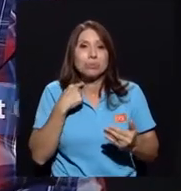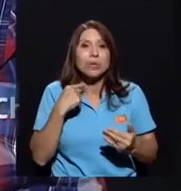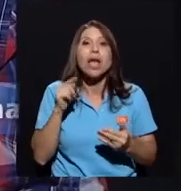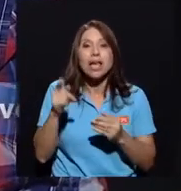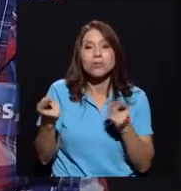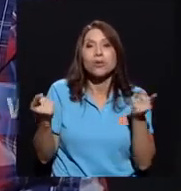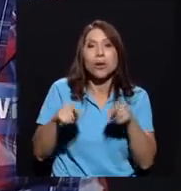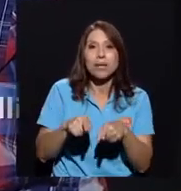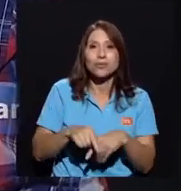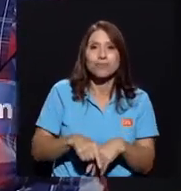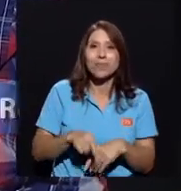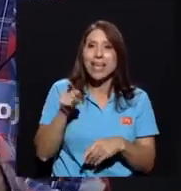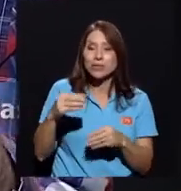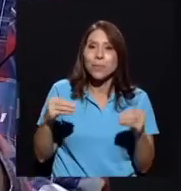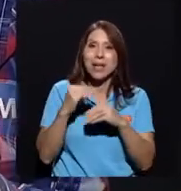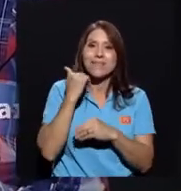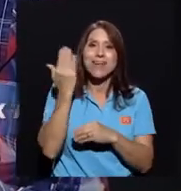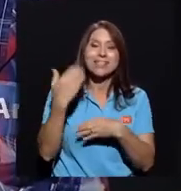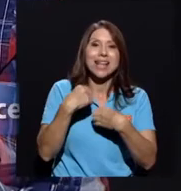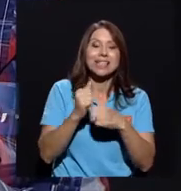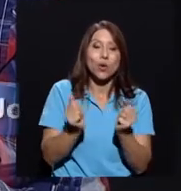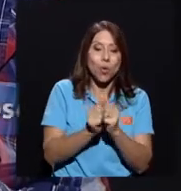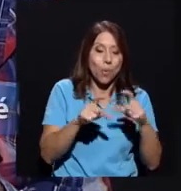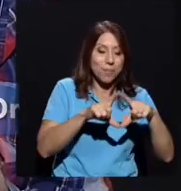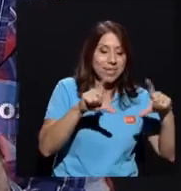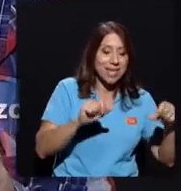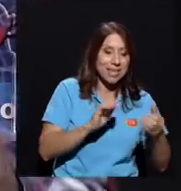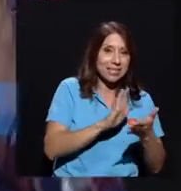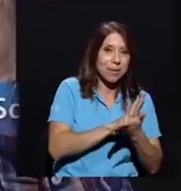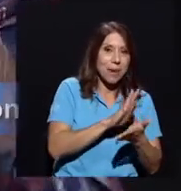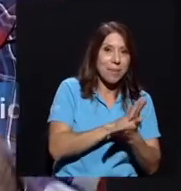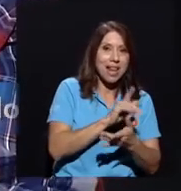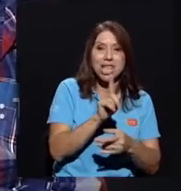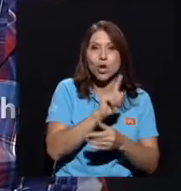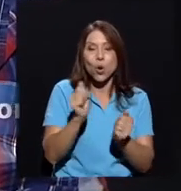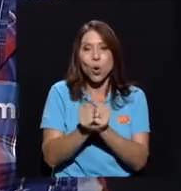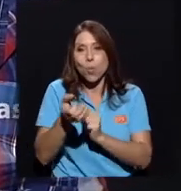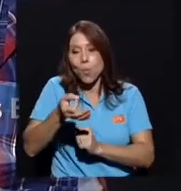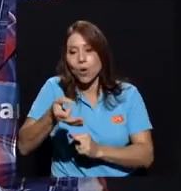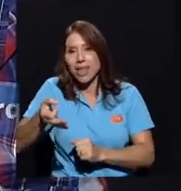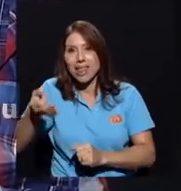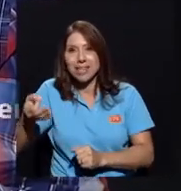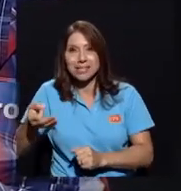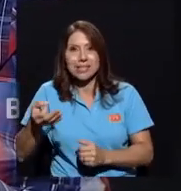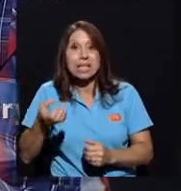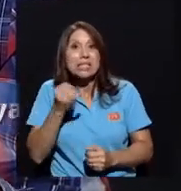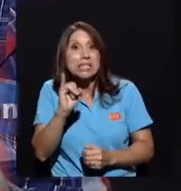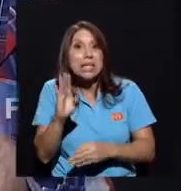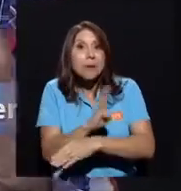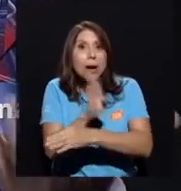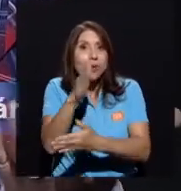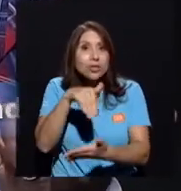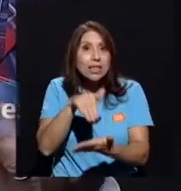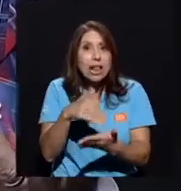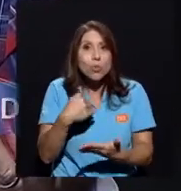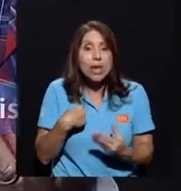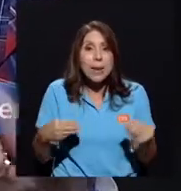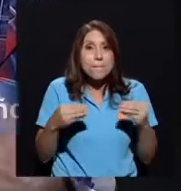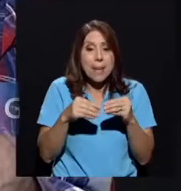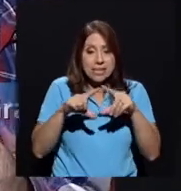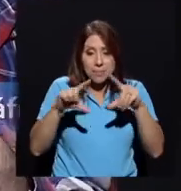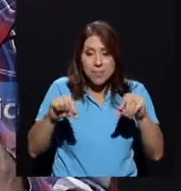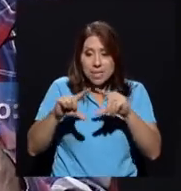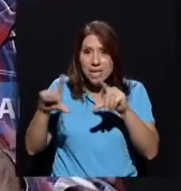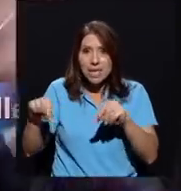hacerlo con billetes de papel que ccoo monedas de plata en todo el país y el banco central tira más billetes eso le permite a alguien tener más